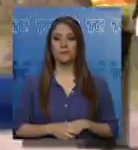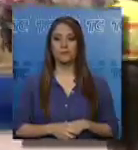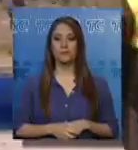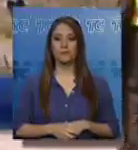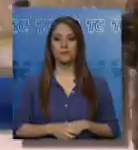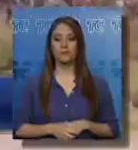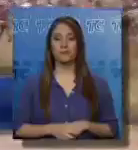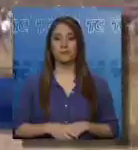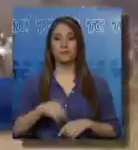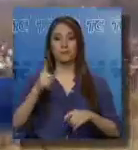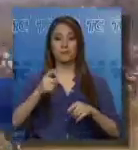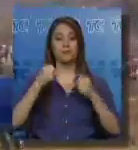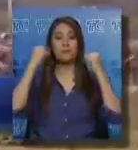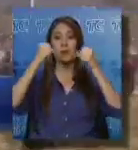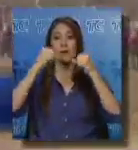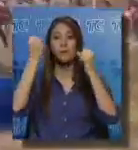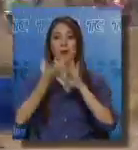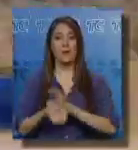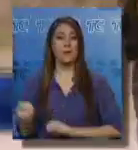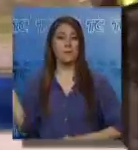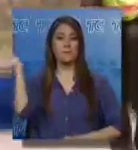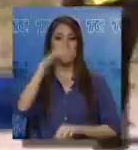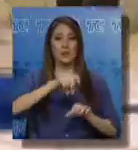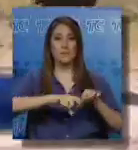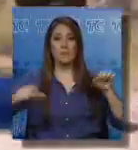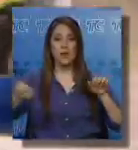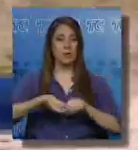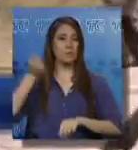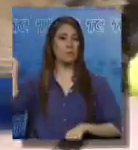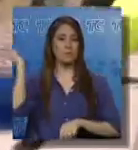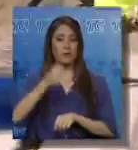Los manifestantes respondieron con piedras y palos.